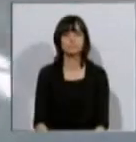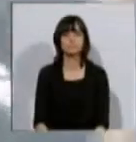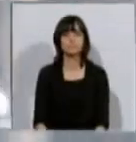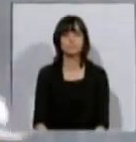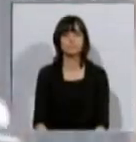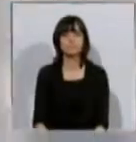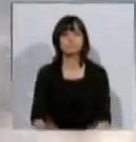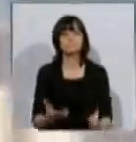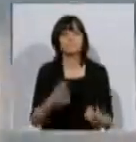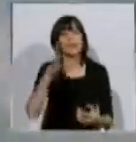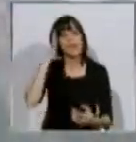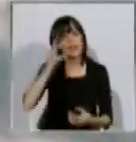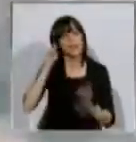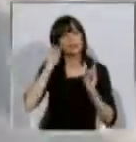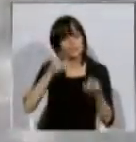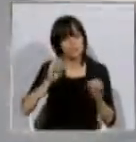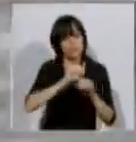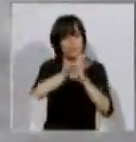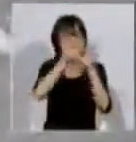Paradójicamente,